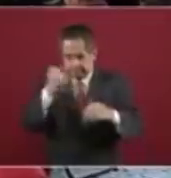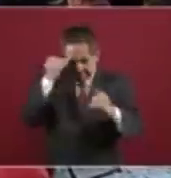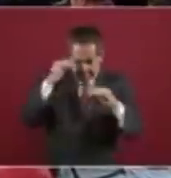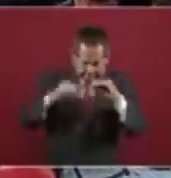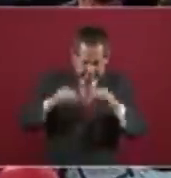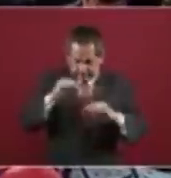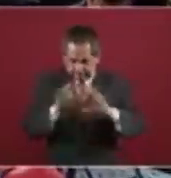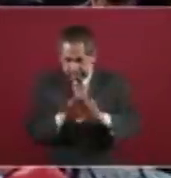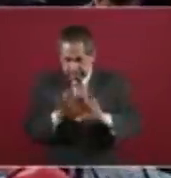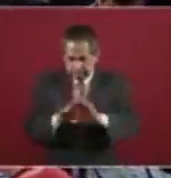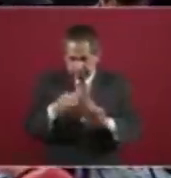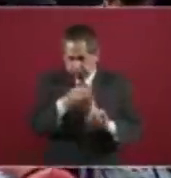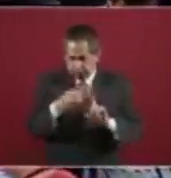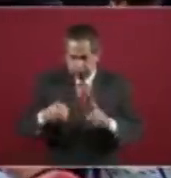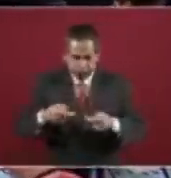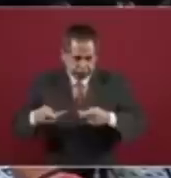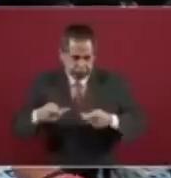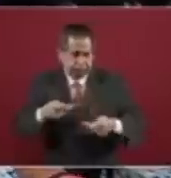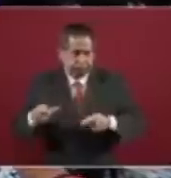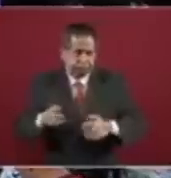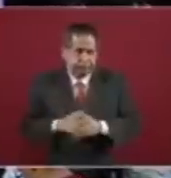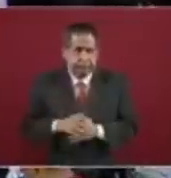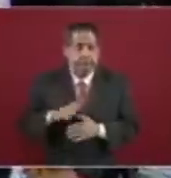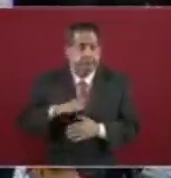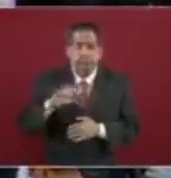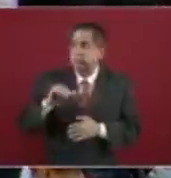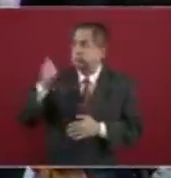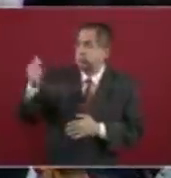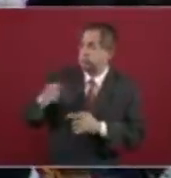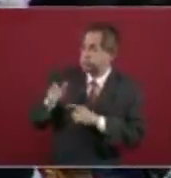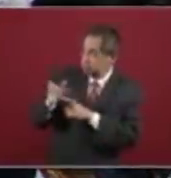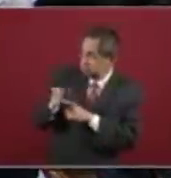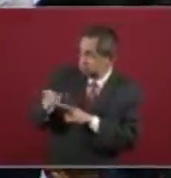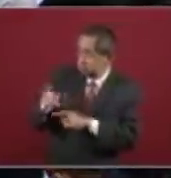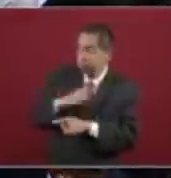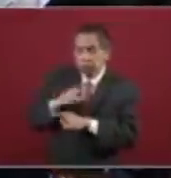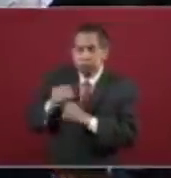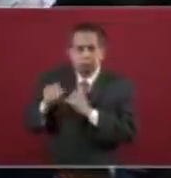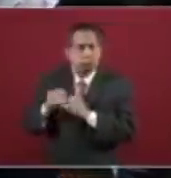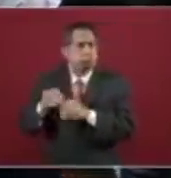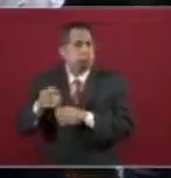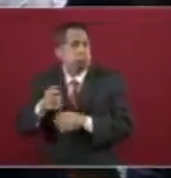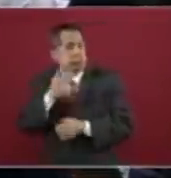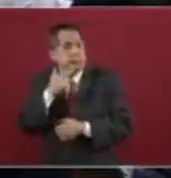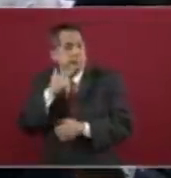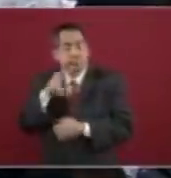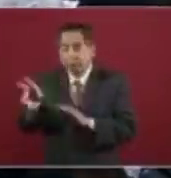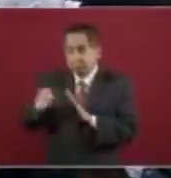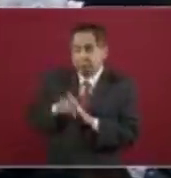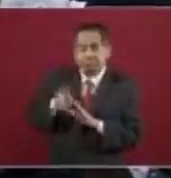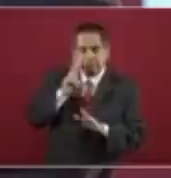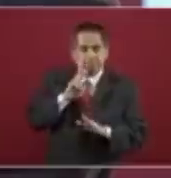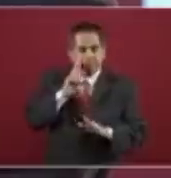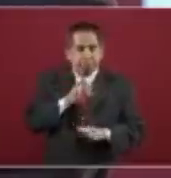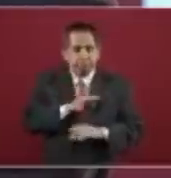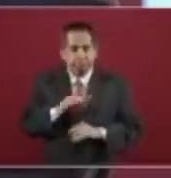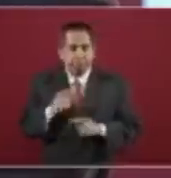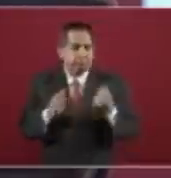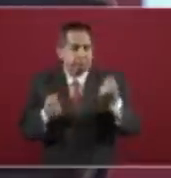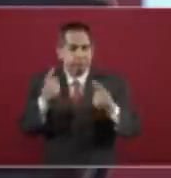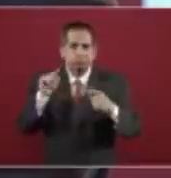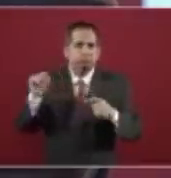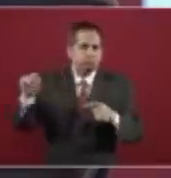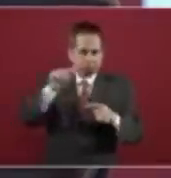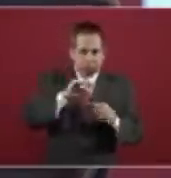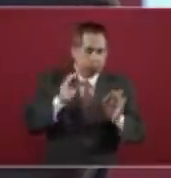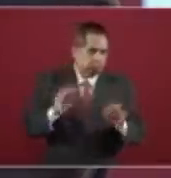Hay ya modelos que han funcionado, donde se han